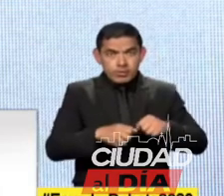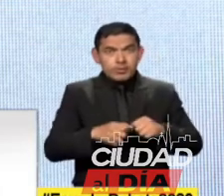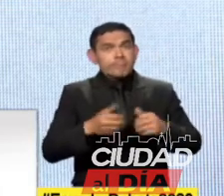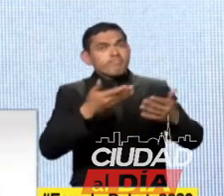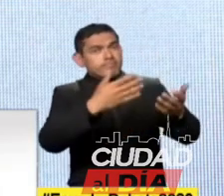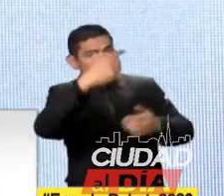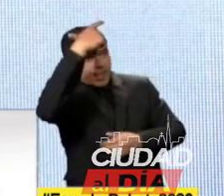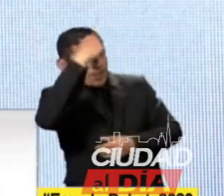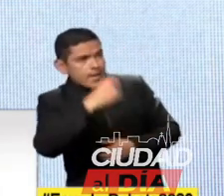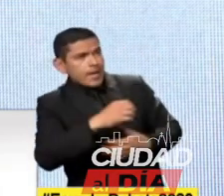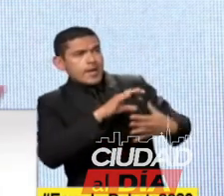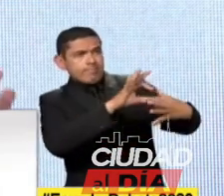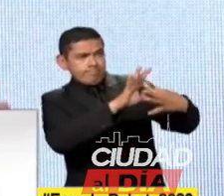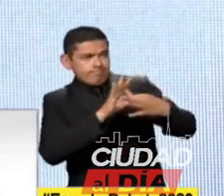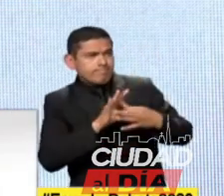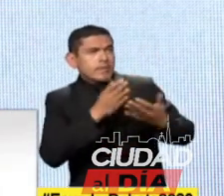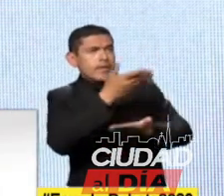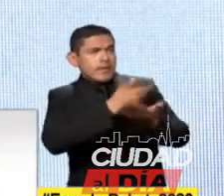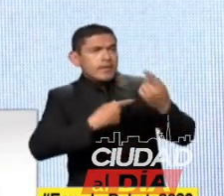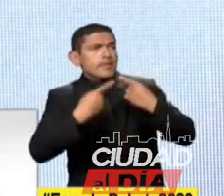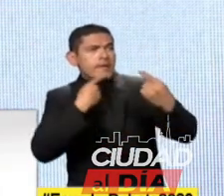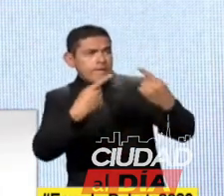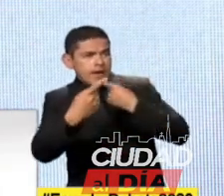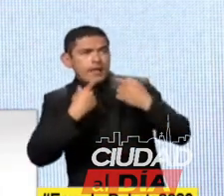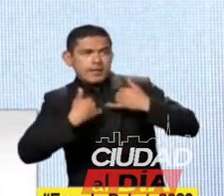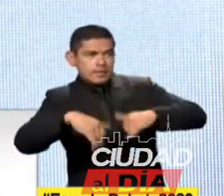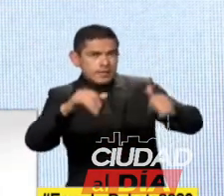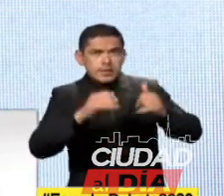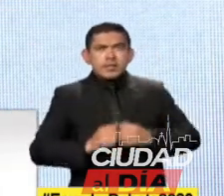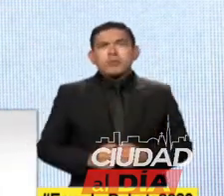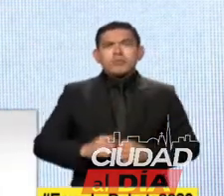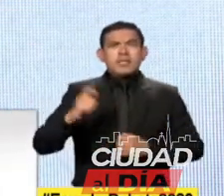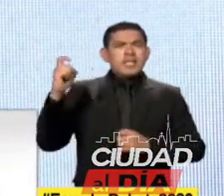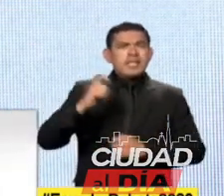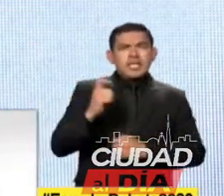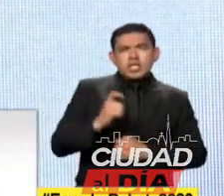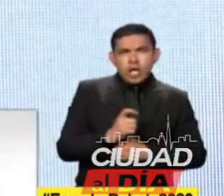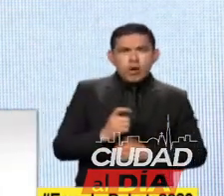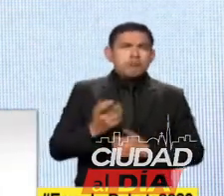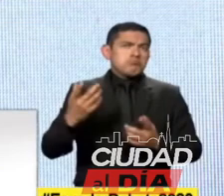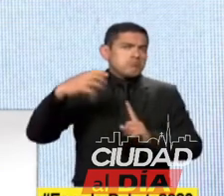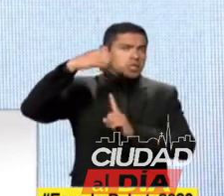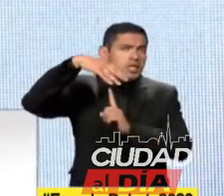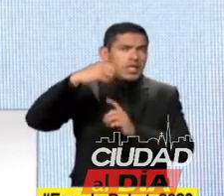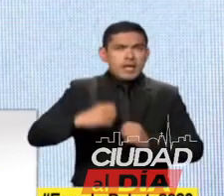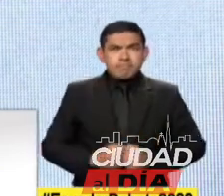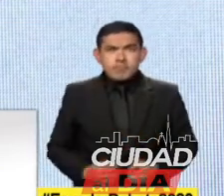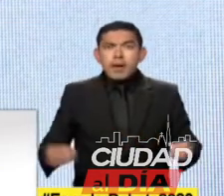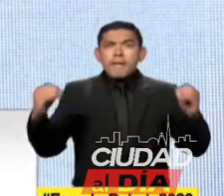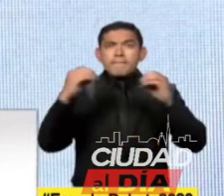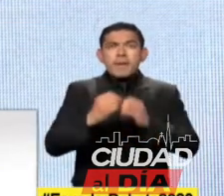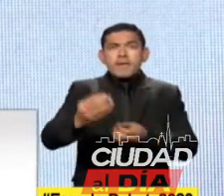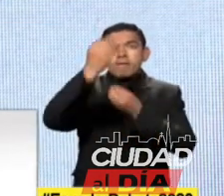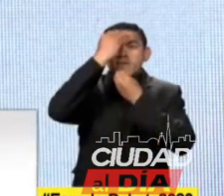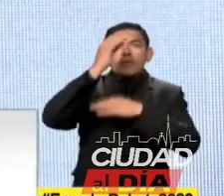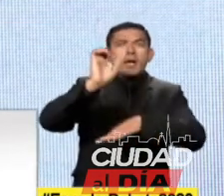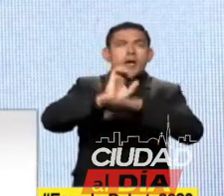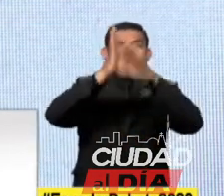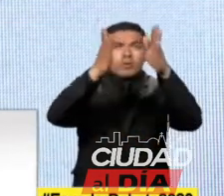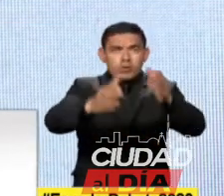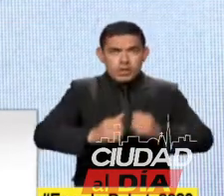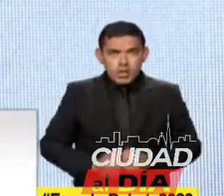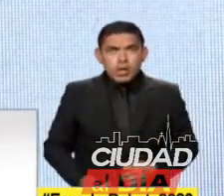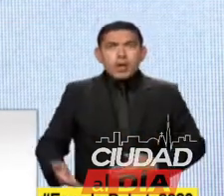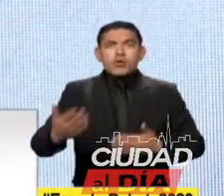te invito a continuar este debate en cualquier formato que puede ser un tiktok Live y también decirles queridos Ecuatorianos que